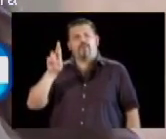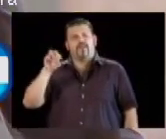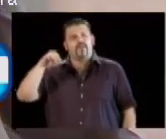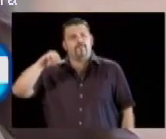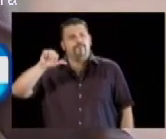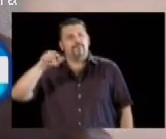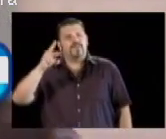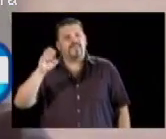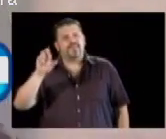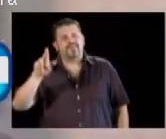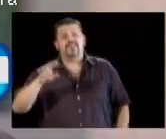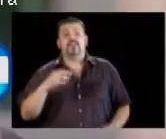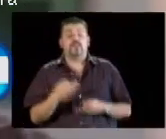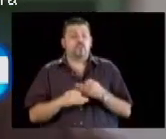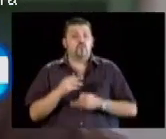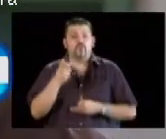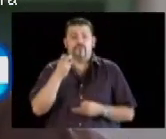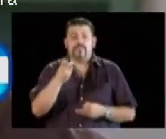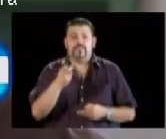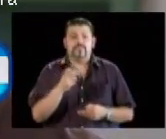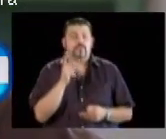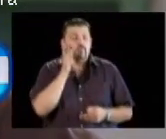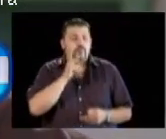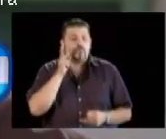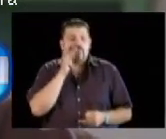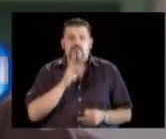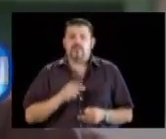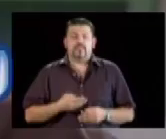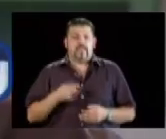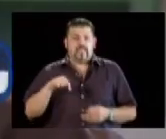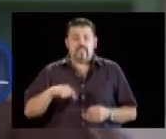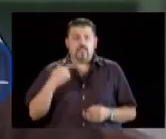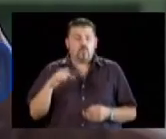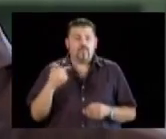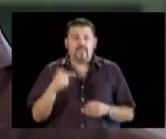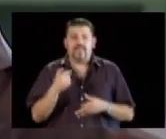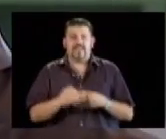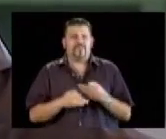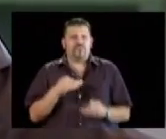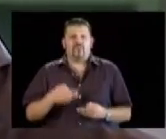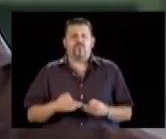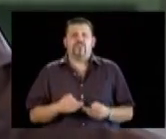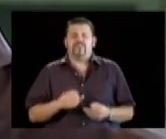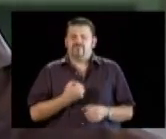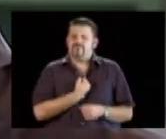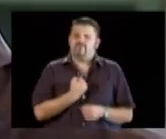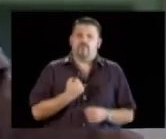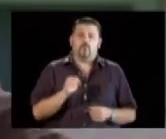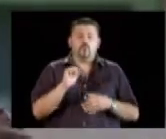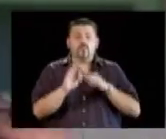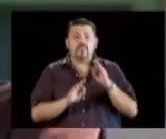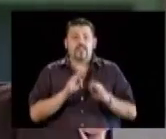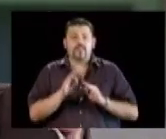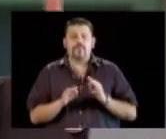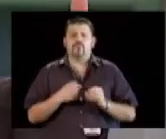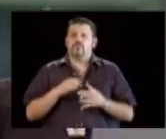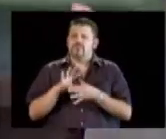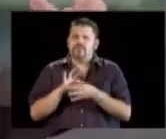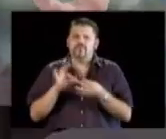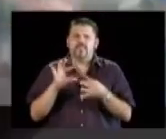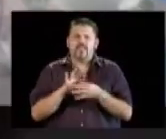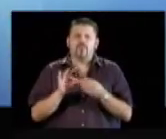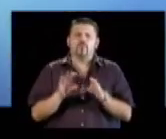estábamos con el preparador físico de todo el Club Deportivo Guadalajara, el famoso Platanito, y nos estaba explicando